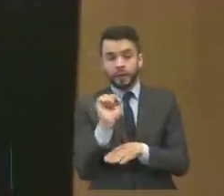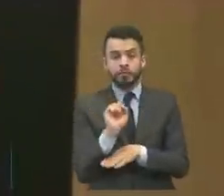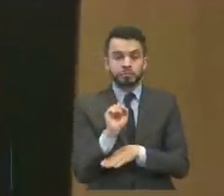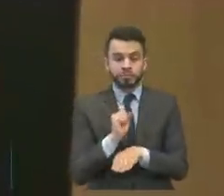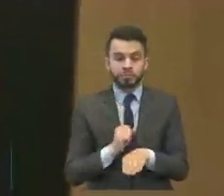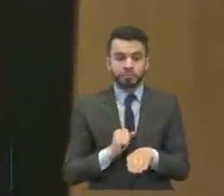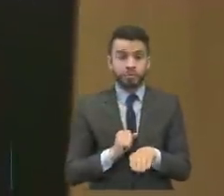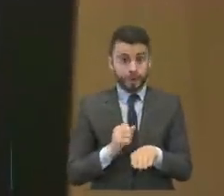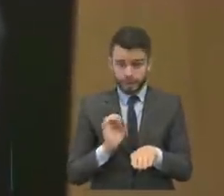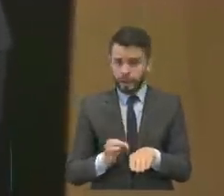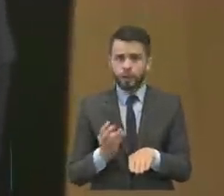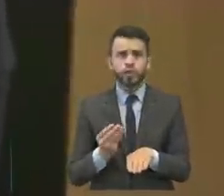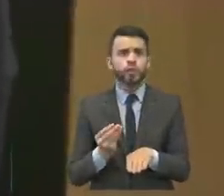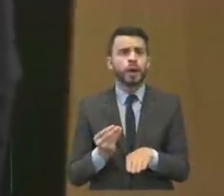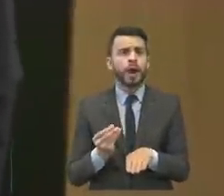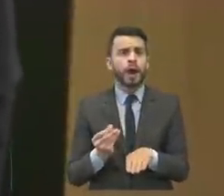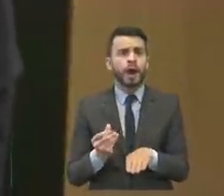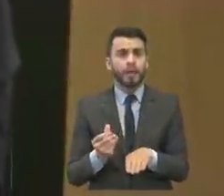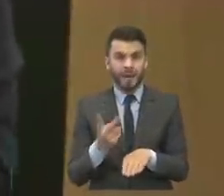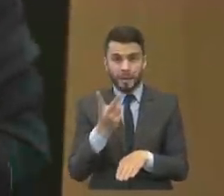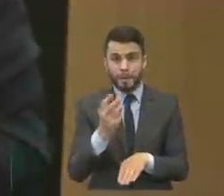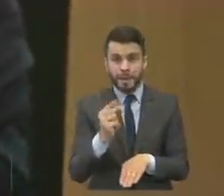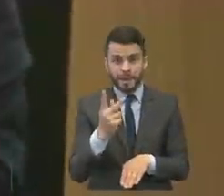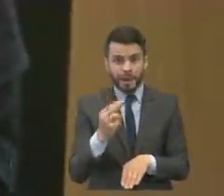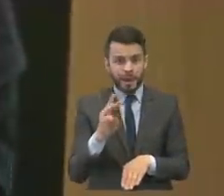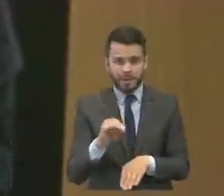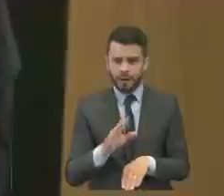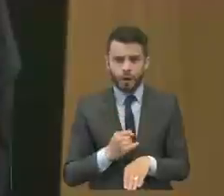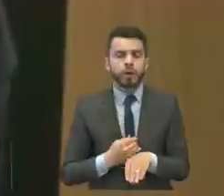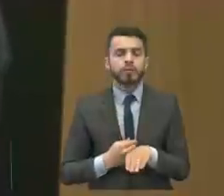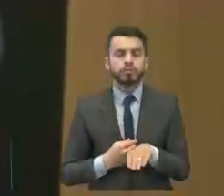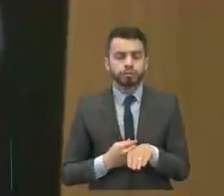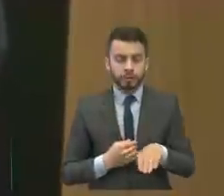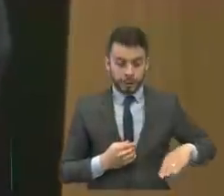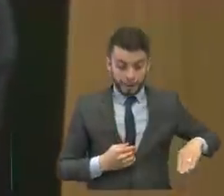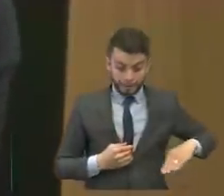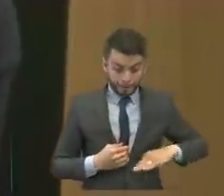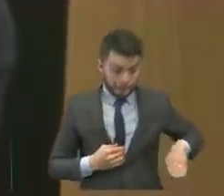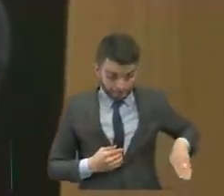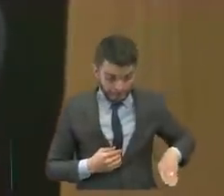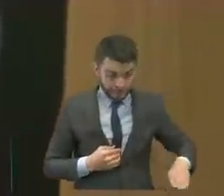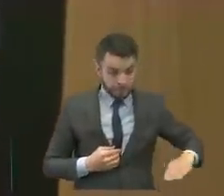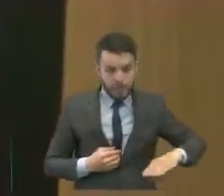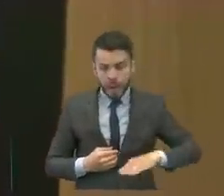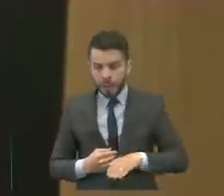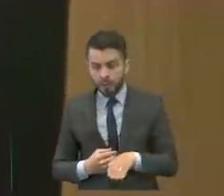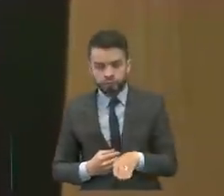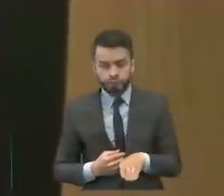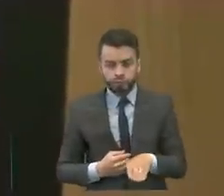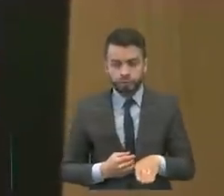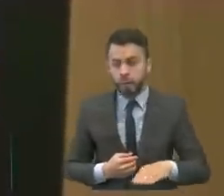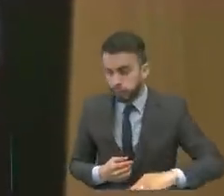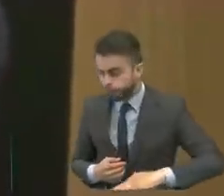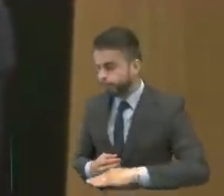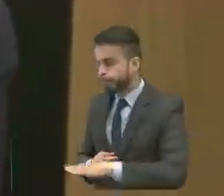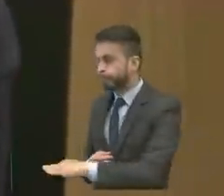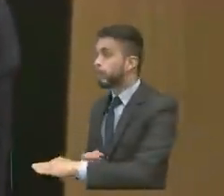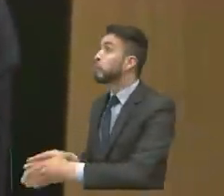Pacificado es pacificado, o sea, usted no va a poder ir a más de 20 kilómetros, es estrictamente para que entre y salga de su garaje, no es para nada